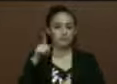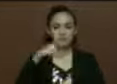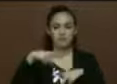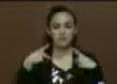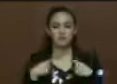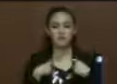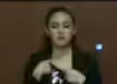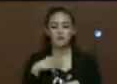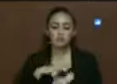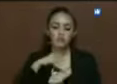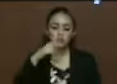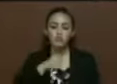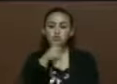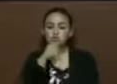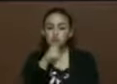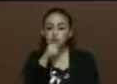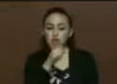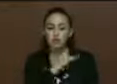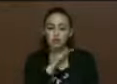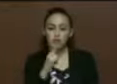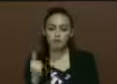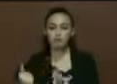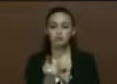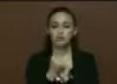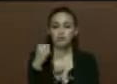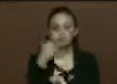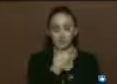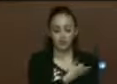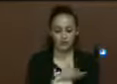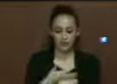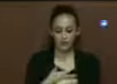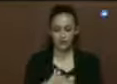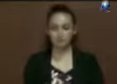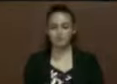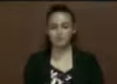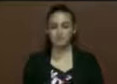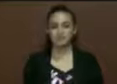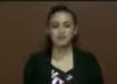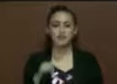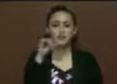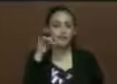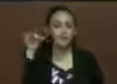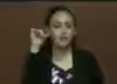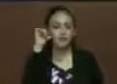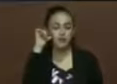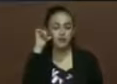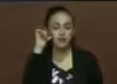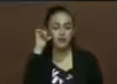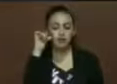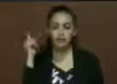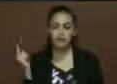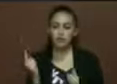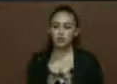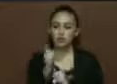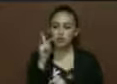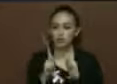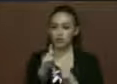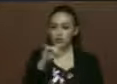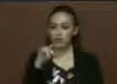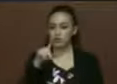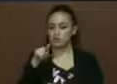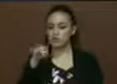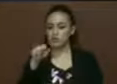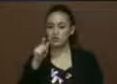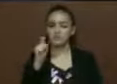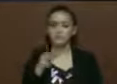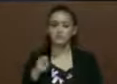ya mayores, de poderse encontrar con sus familias. Ayer mismo, ahorita le comentaba yo a José Luis,